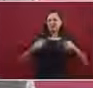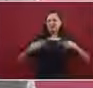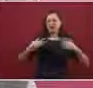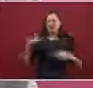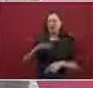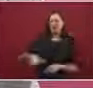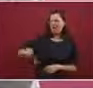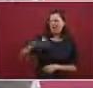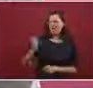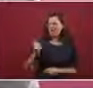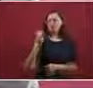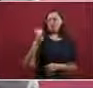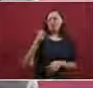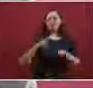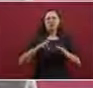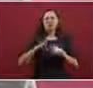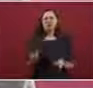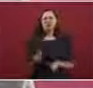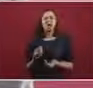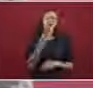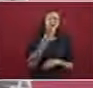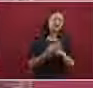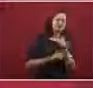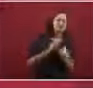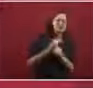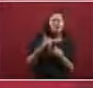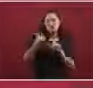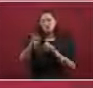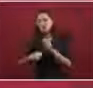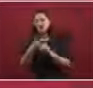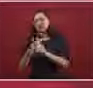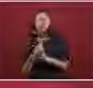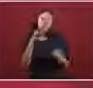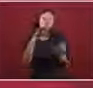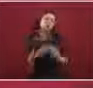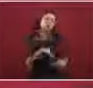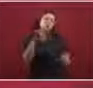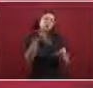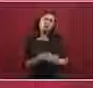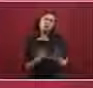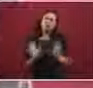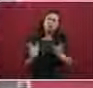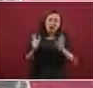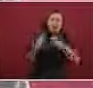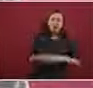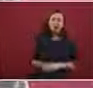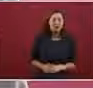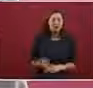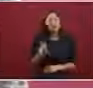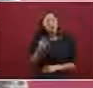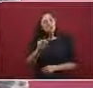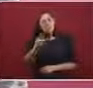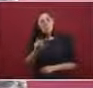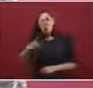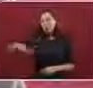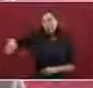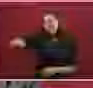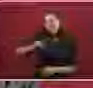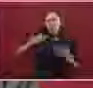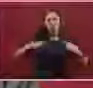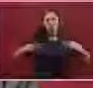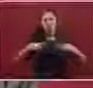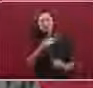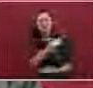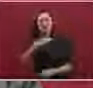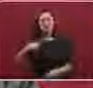a representantes. No, el ciudadano tiene que estar participando constantemente en todas las decisiones.